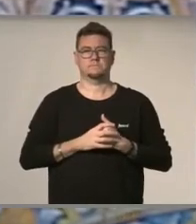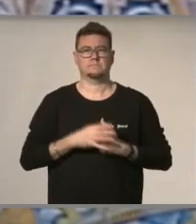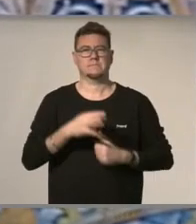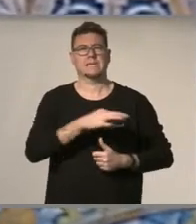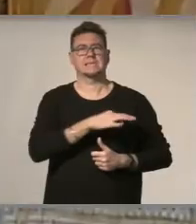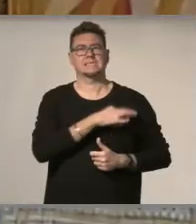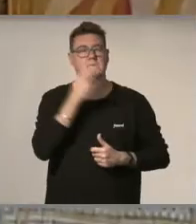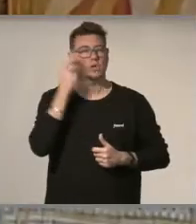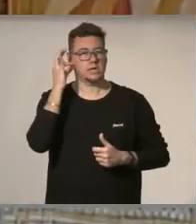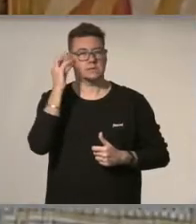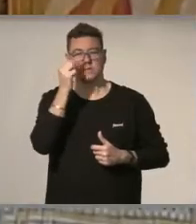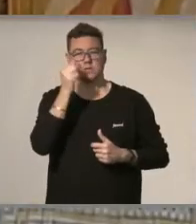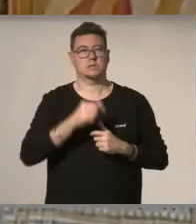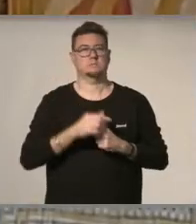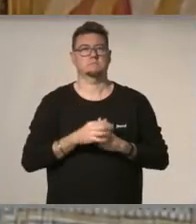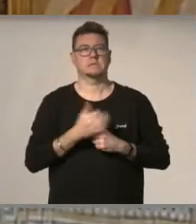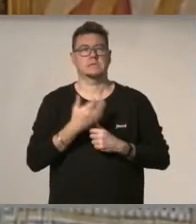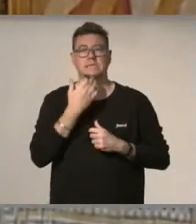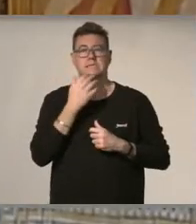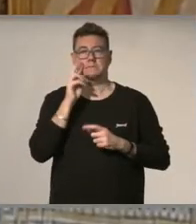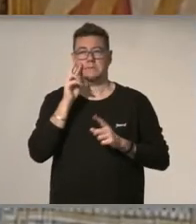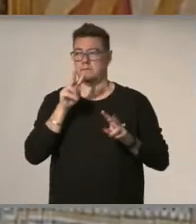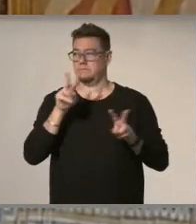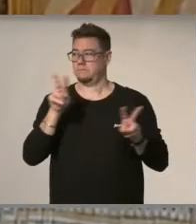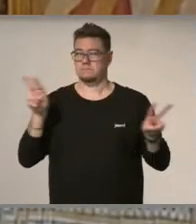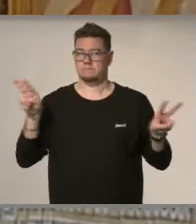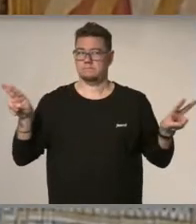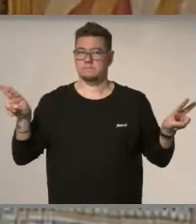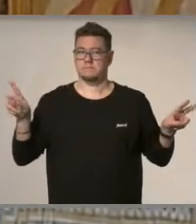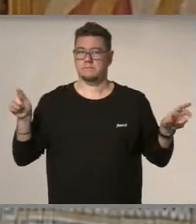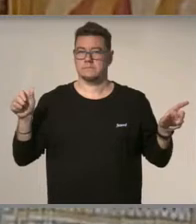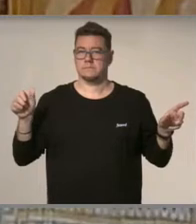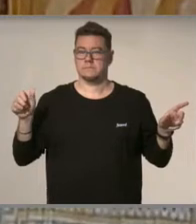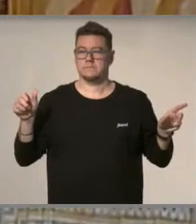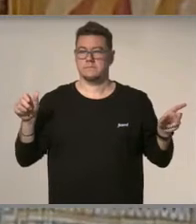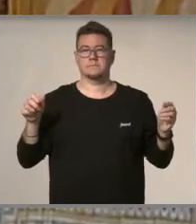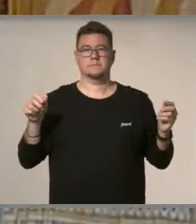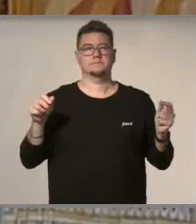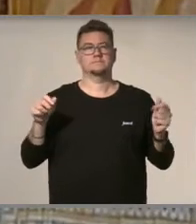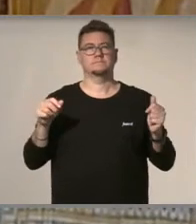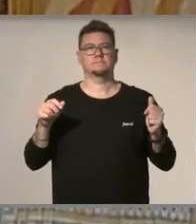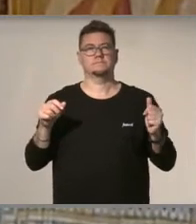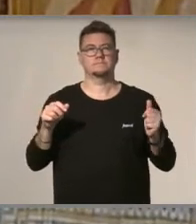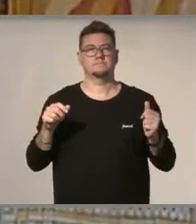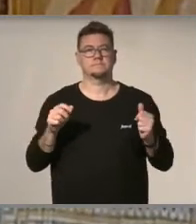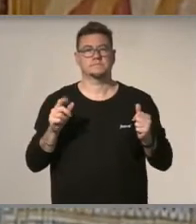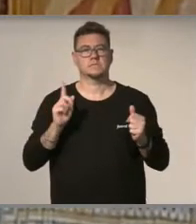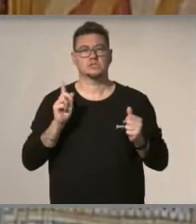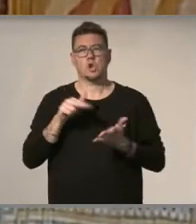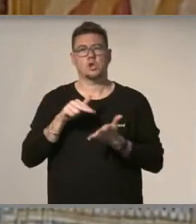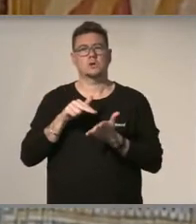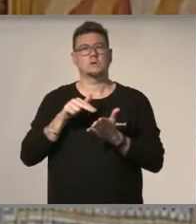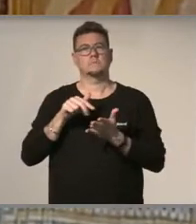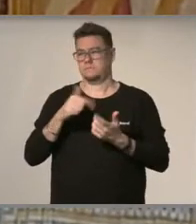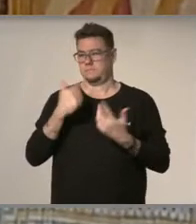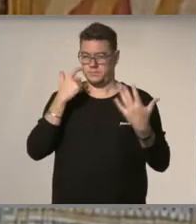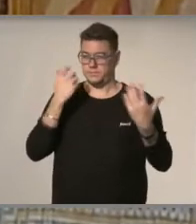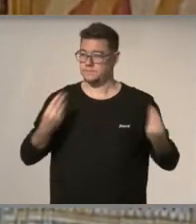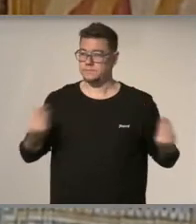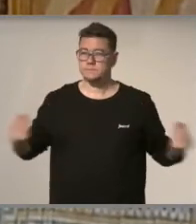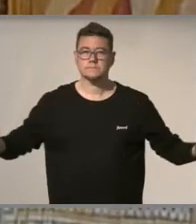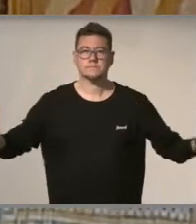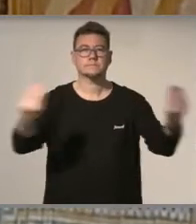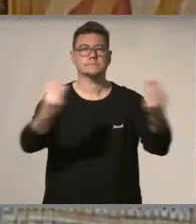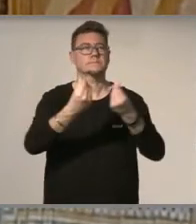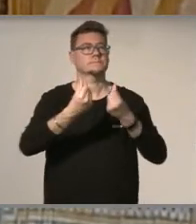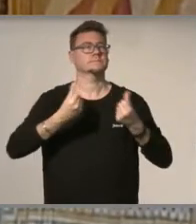Señoras y señores, si miran a su alrededor, no solo está aquí el reflejo del